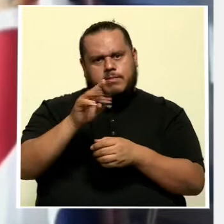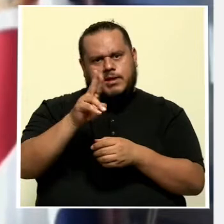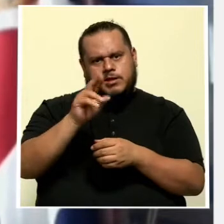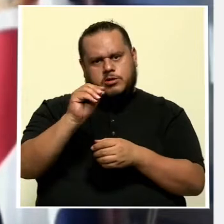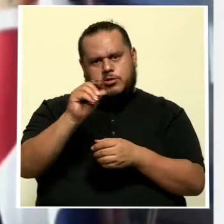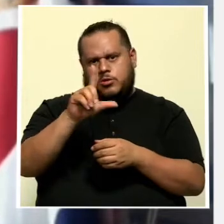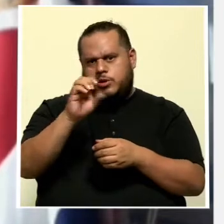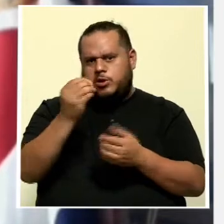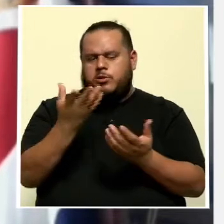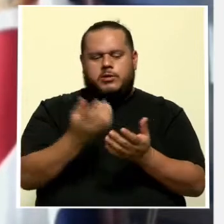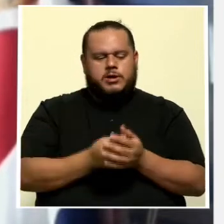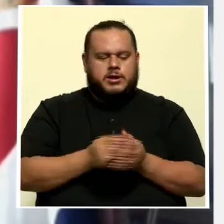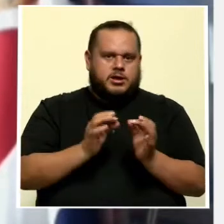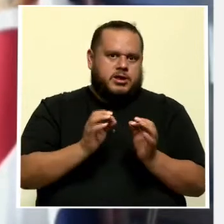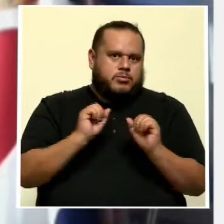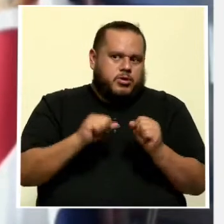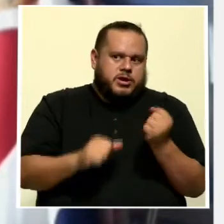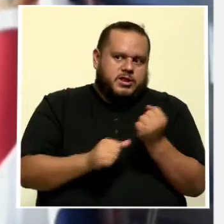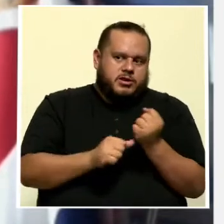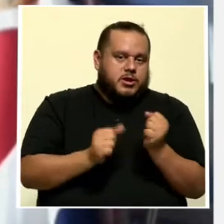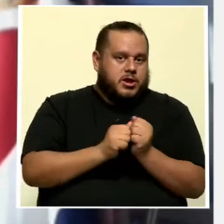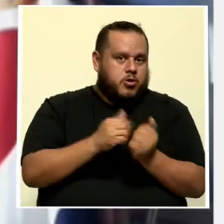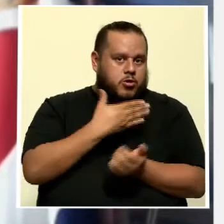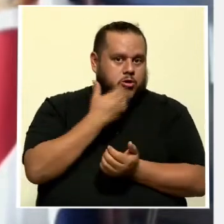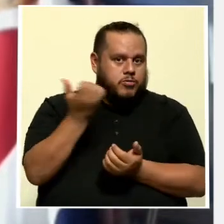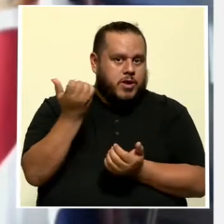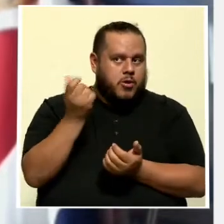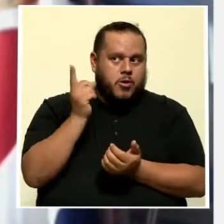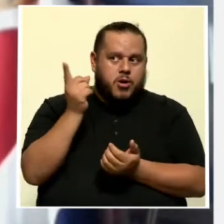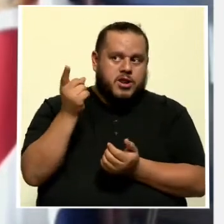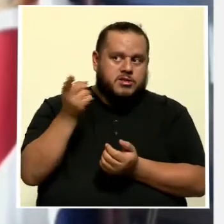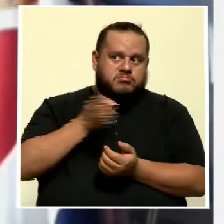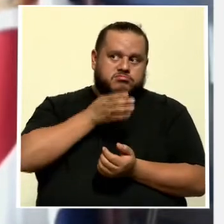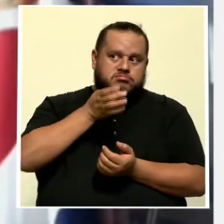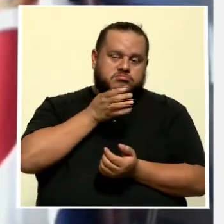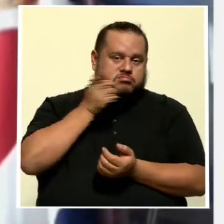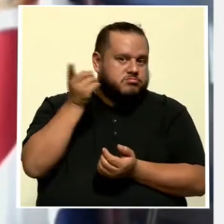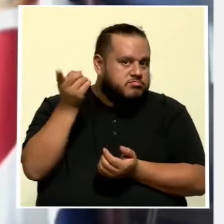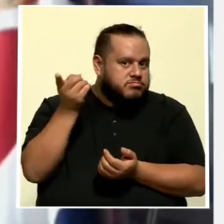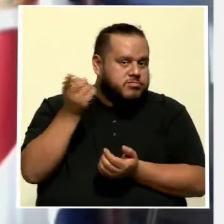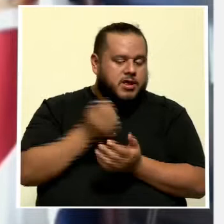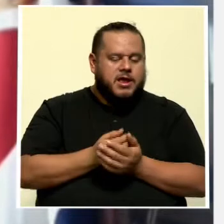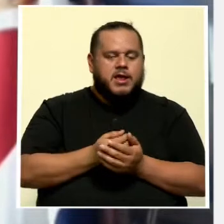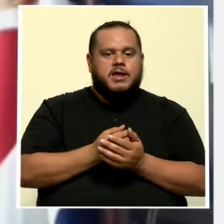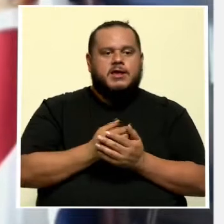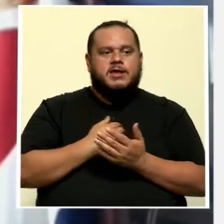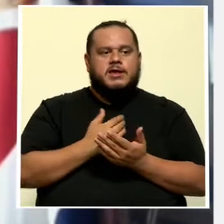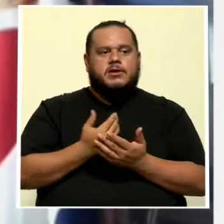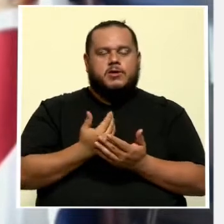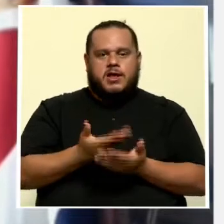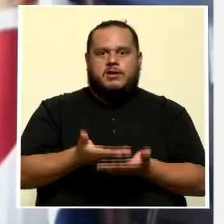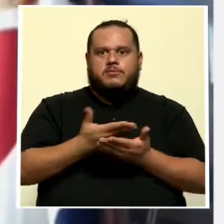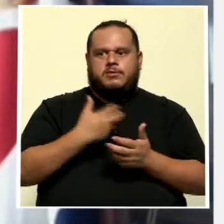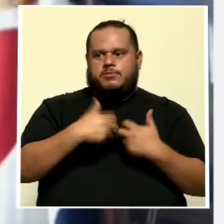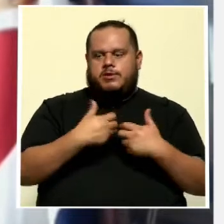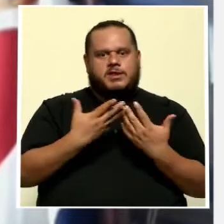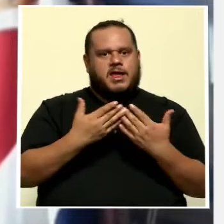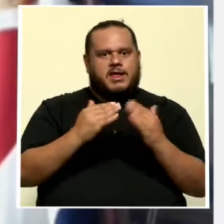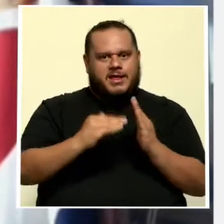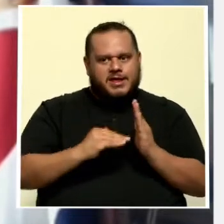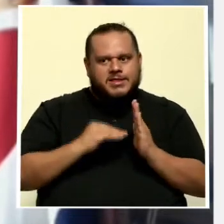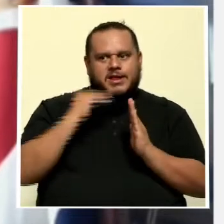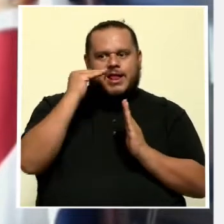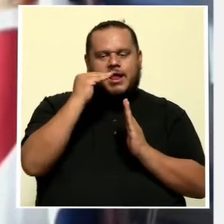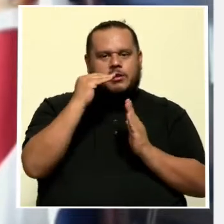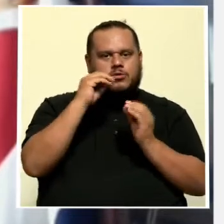pues se podría asesorar con los mejores. Y lo que nos está dañando mucho es el alto índice de